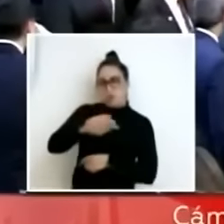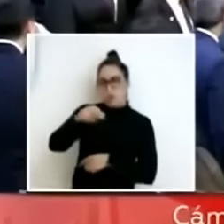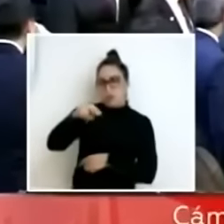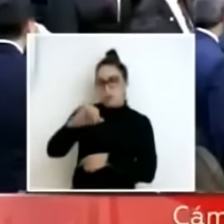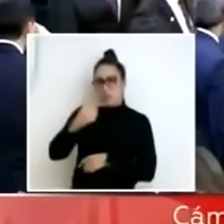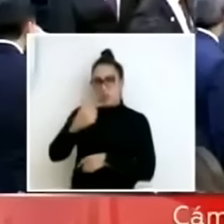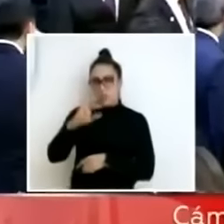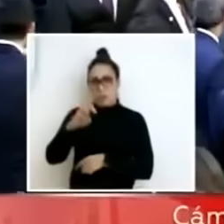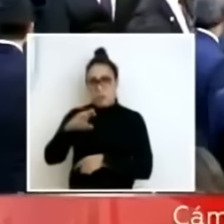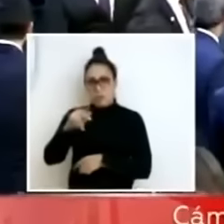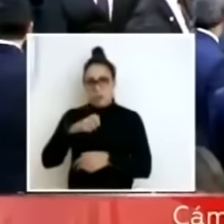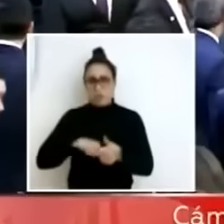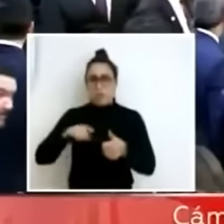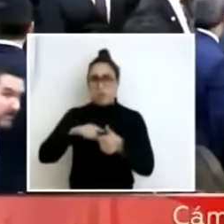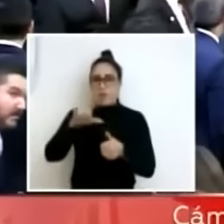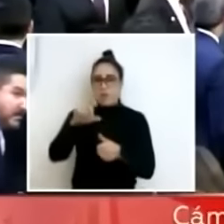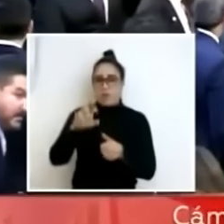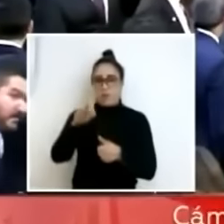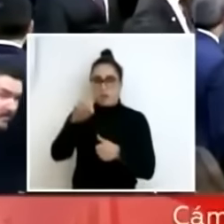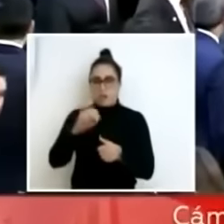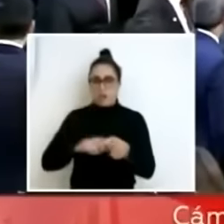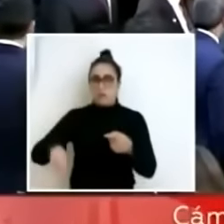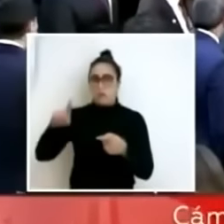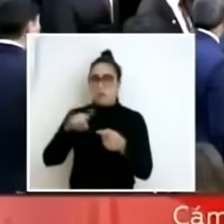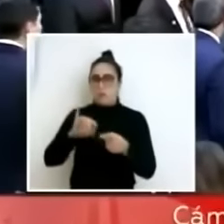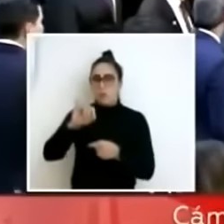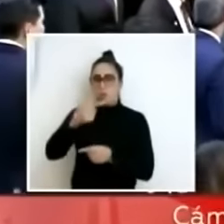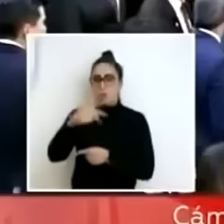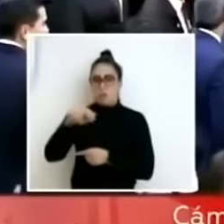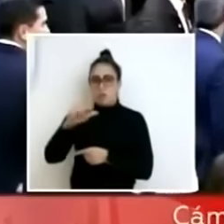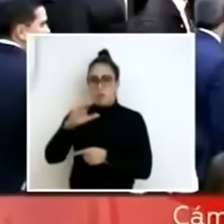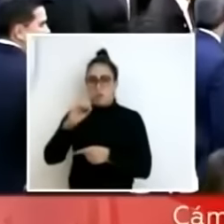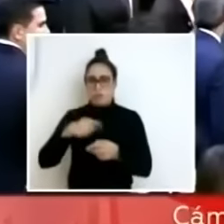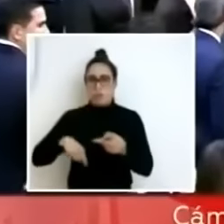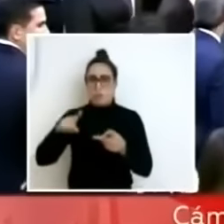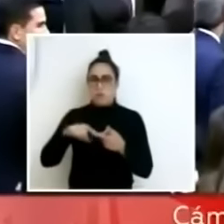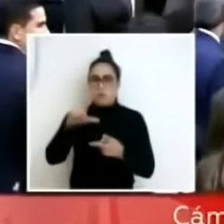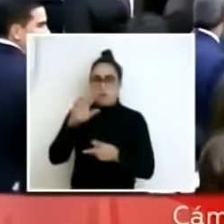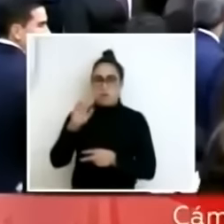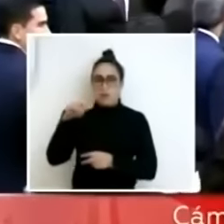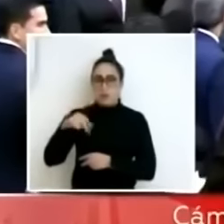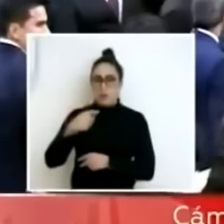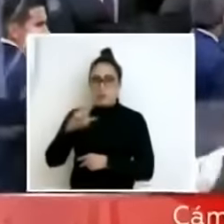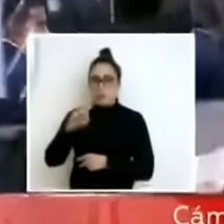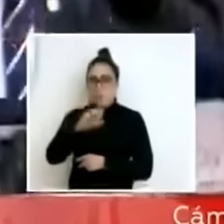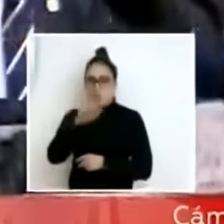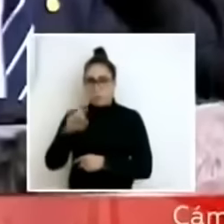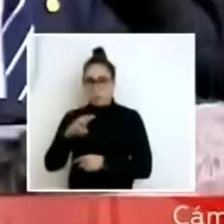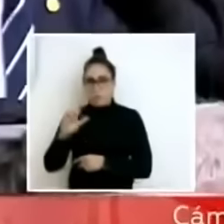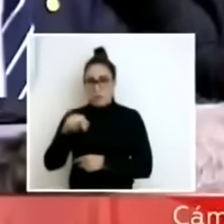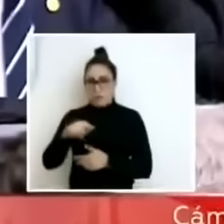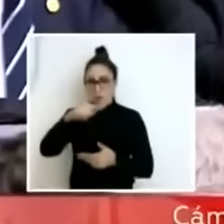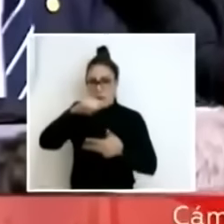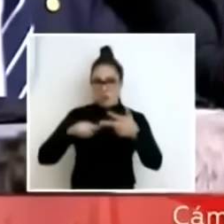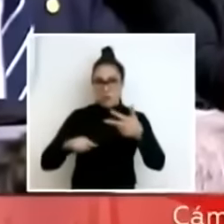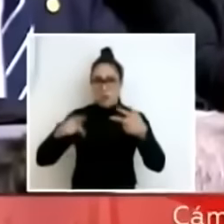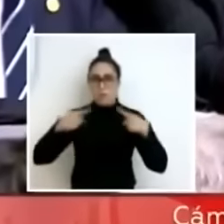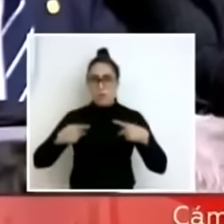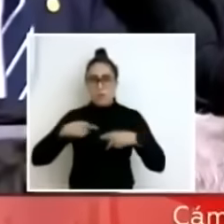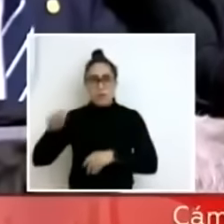Lero de Tejada Ignacio Manuel Altamirano y león Guzmán estos dos últimos procurador y